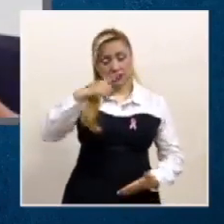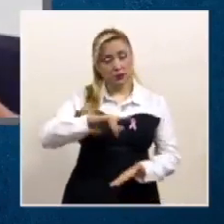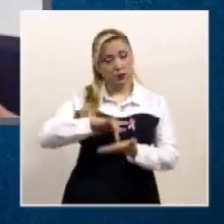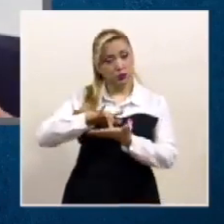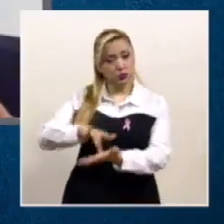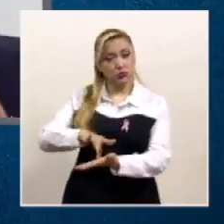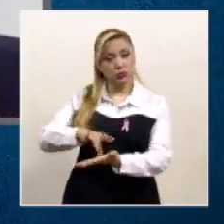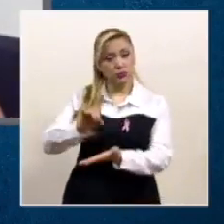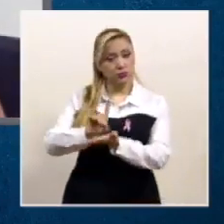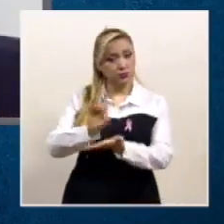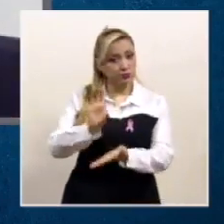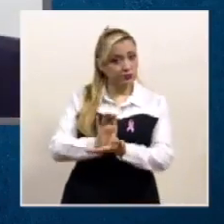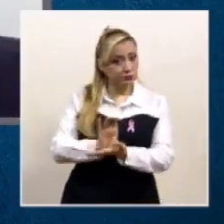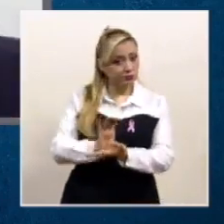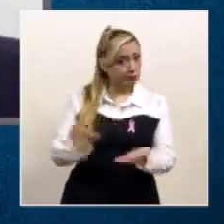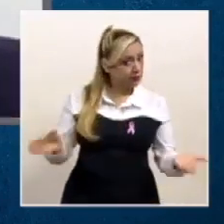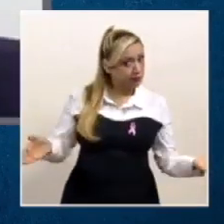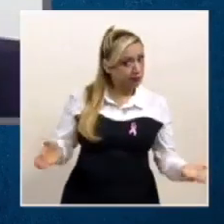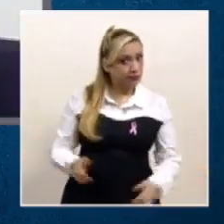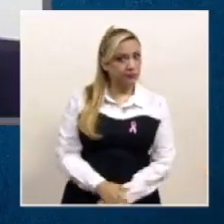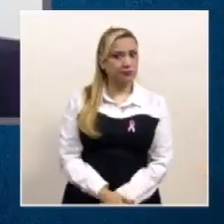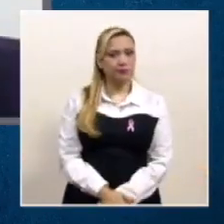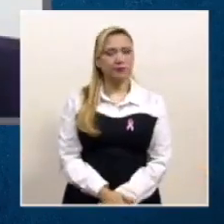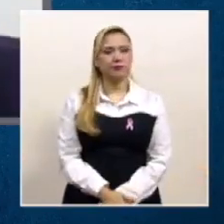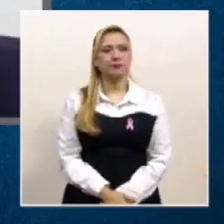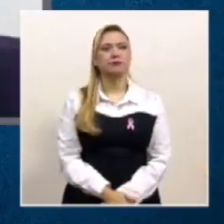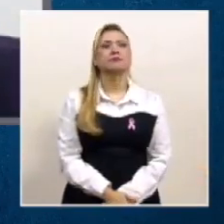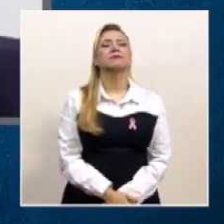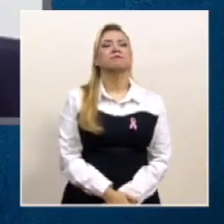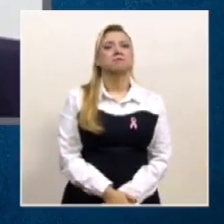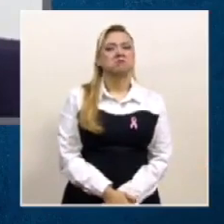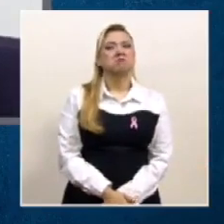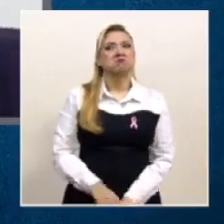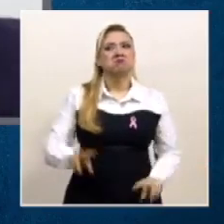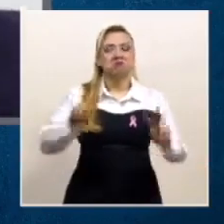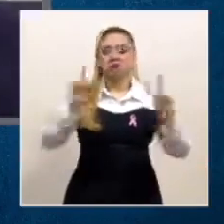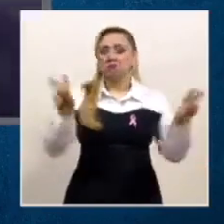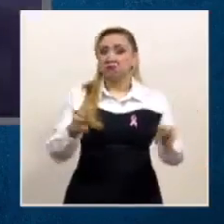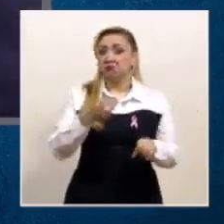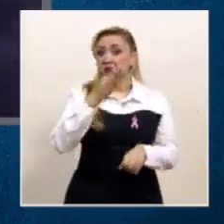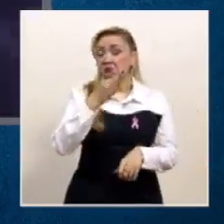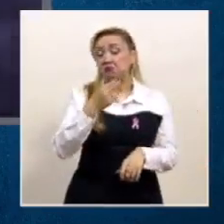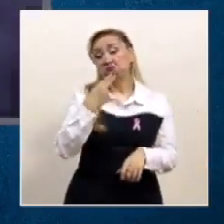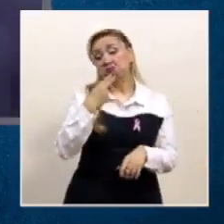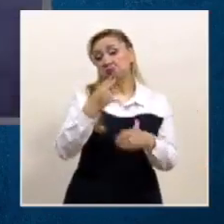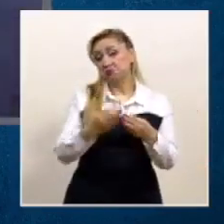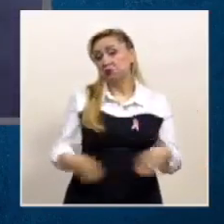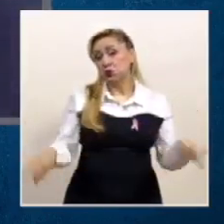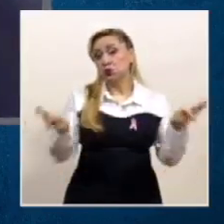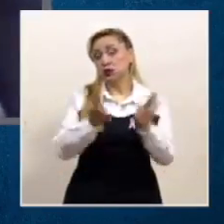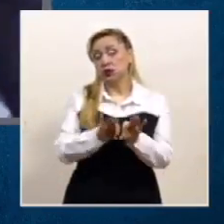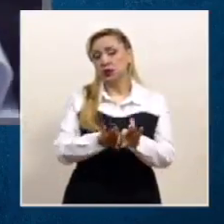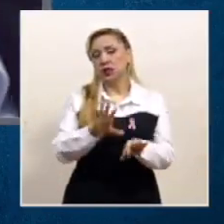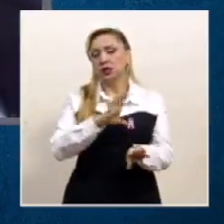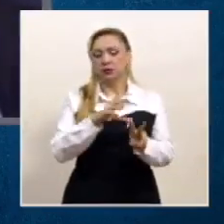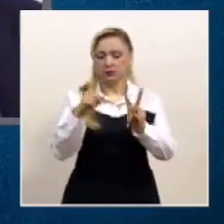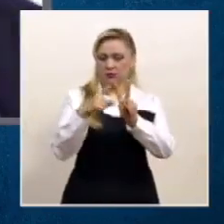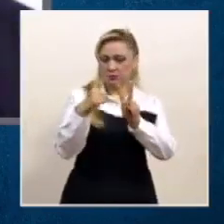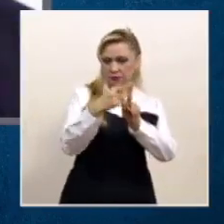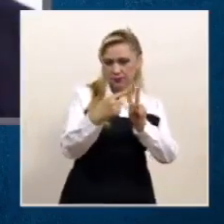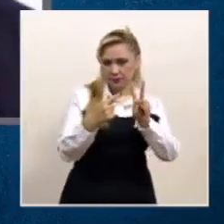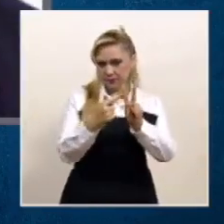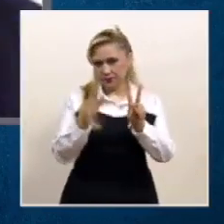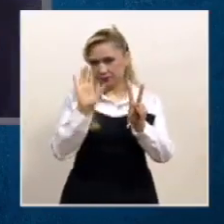la participación de las personas con discapacidad? Bueno, creo que es un tema importante y creo que se puede tomar desde 2